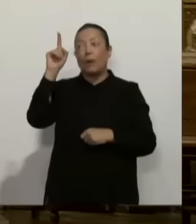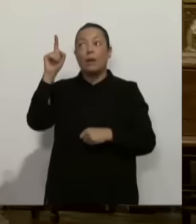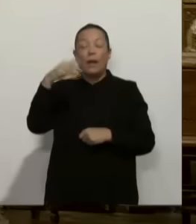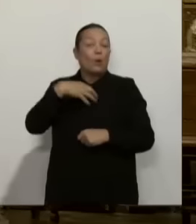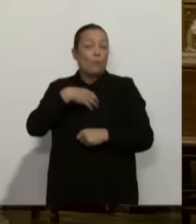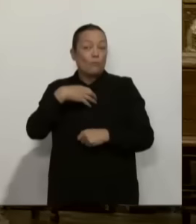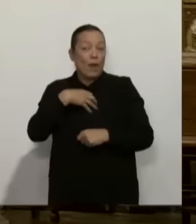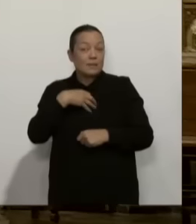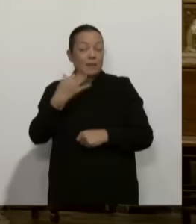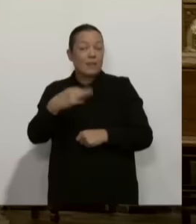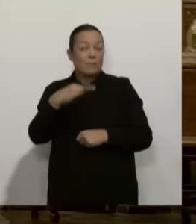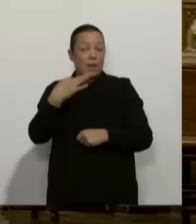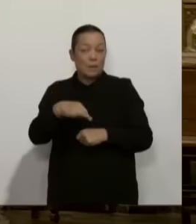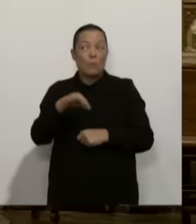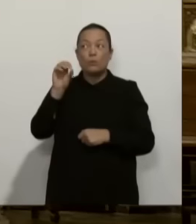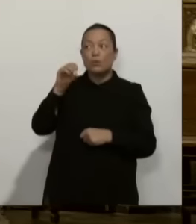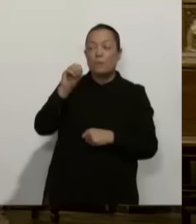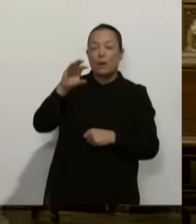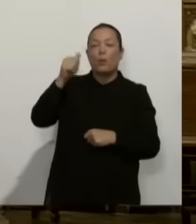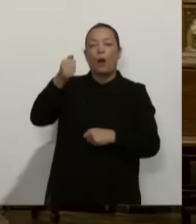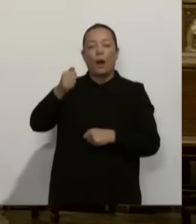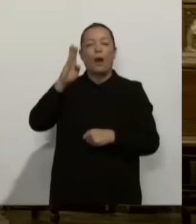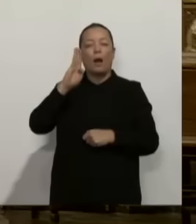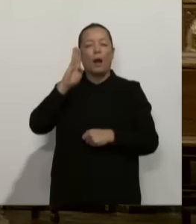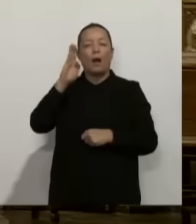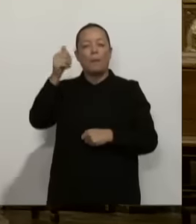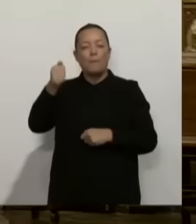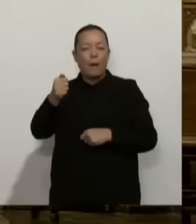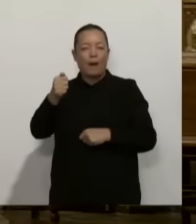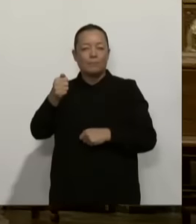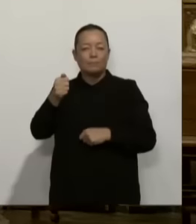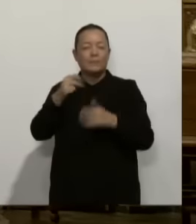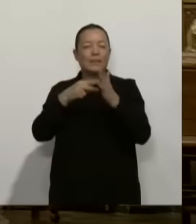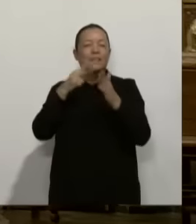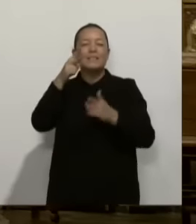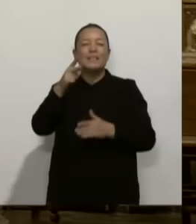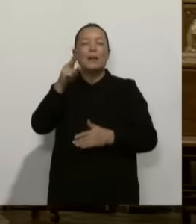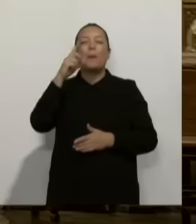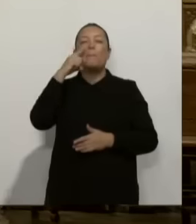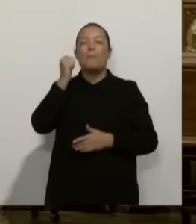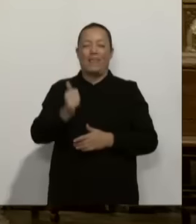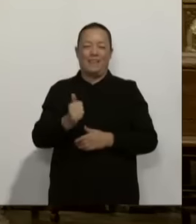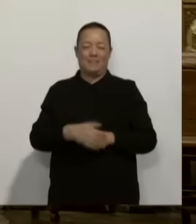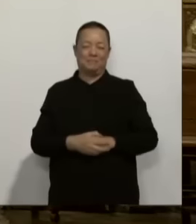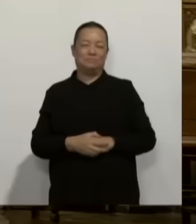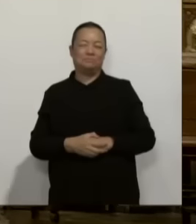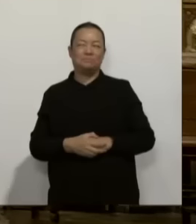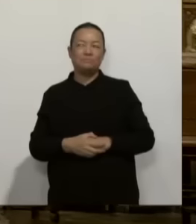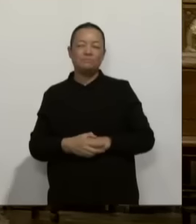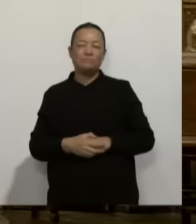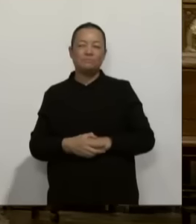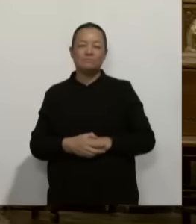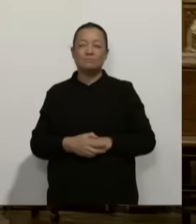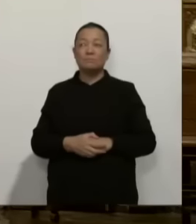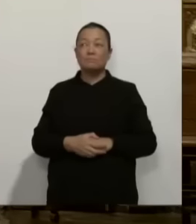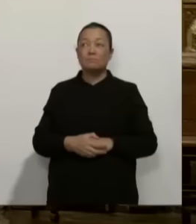muchísima confianza y llamarlo Abba, es decir, Padre. Algunos dicen que en realidad